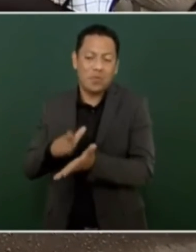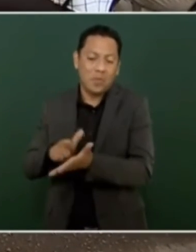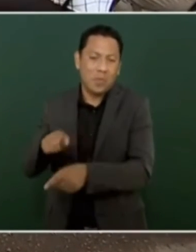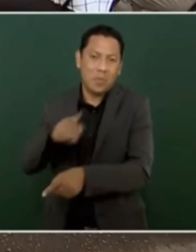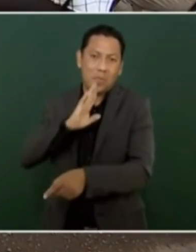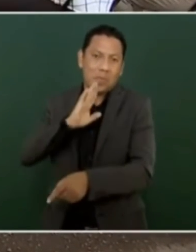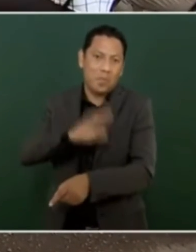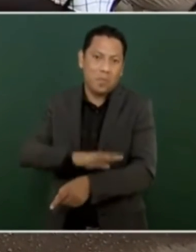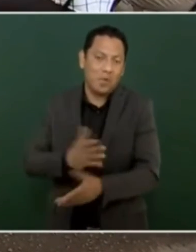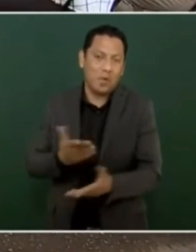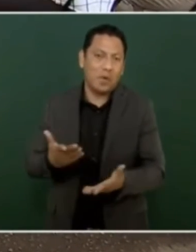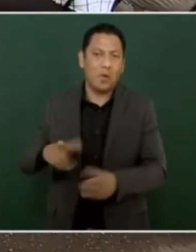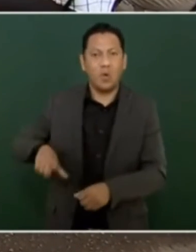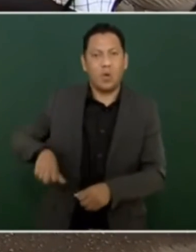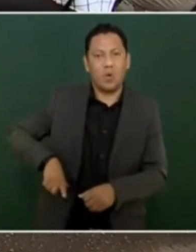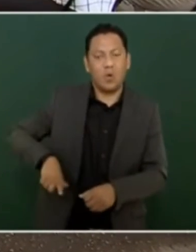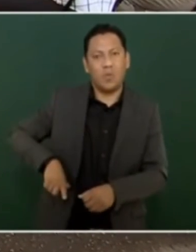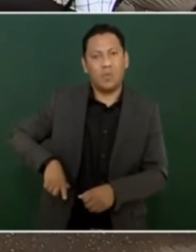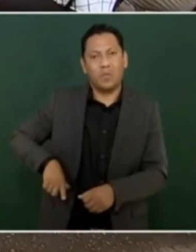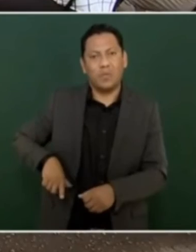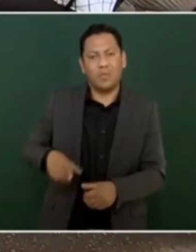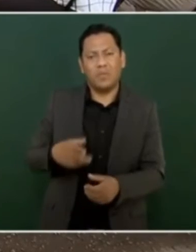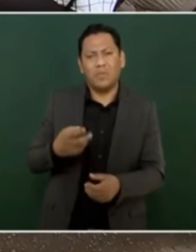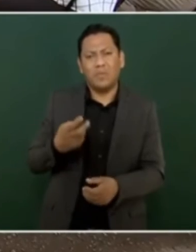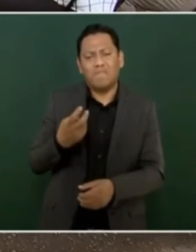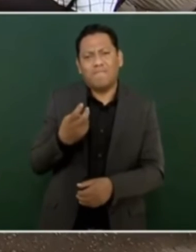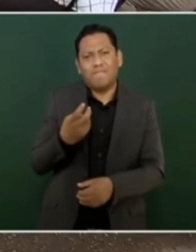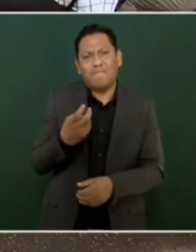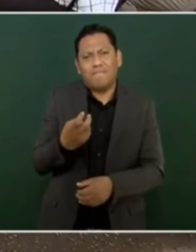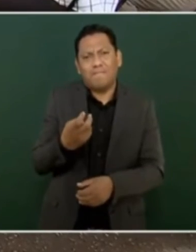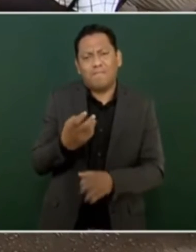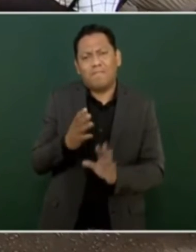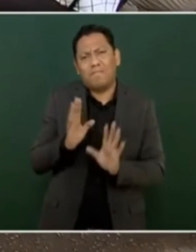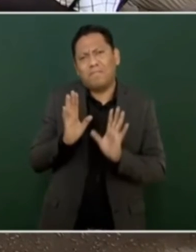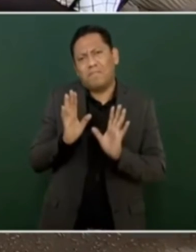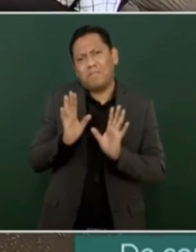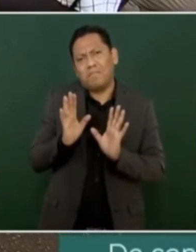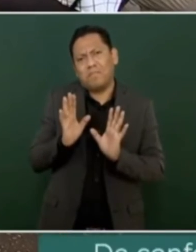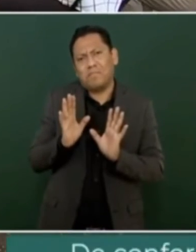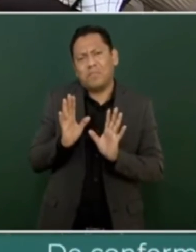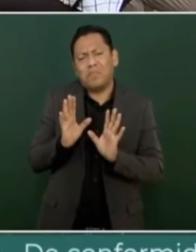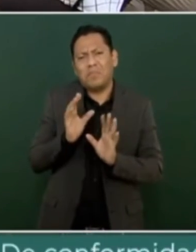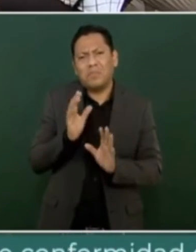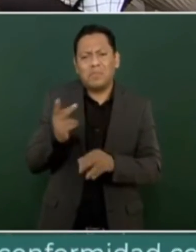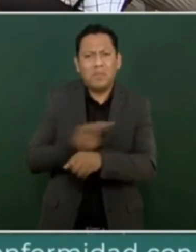gobernantes. Esto no tiene nada que ver con sus pueblos.